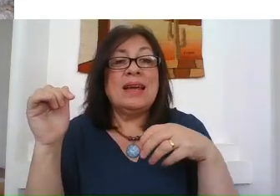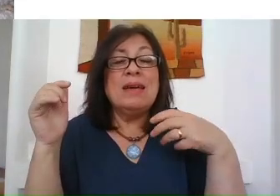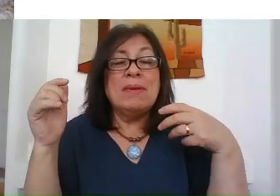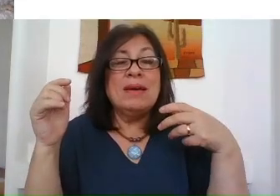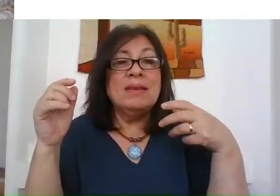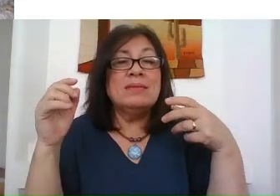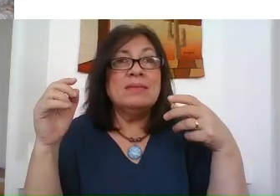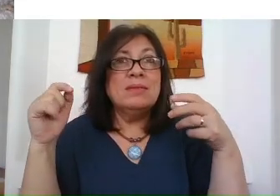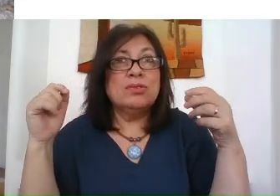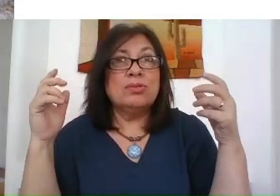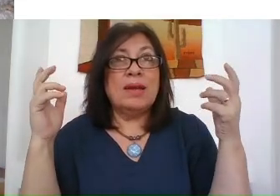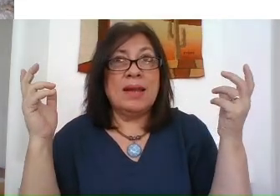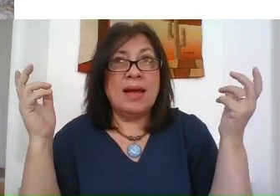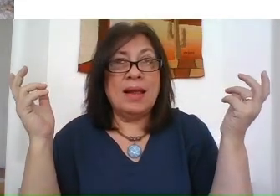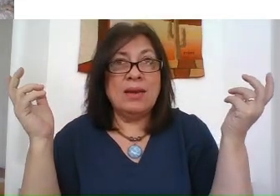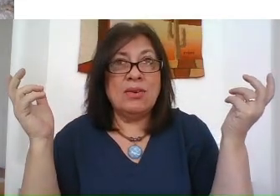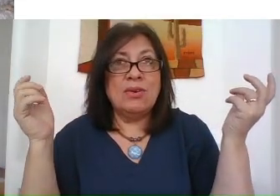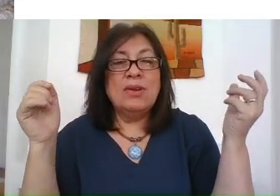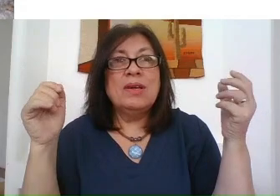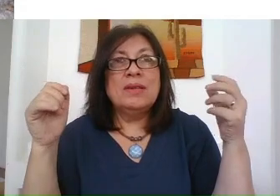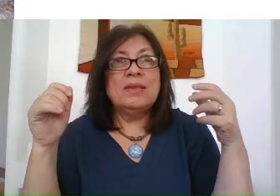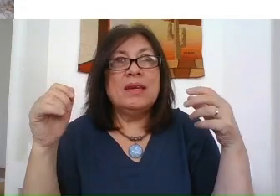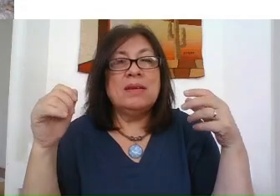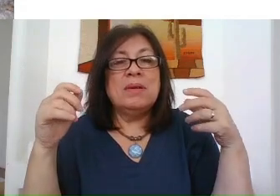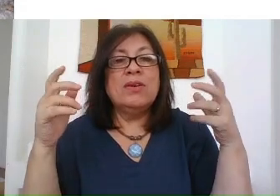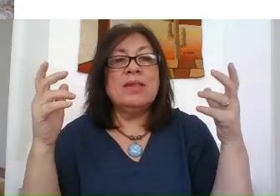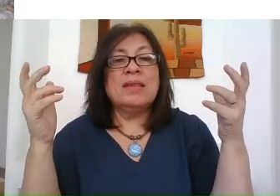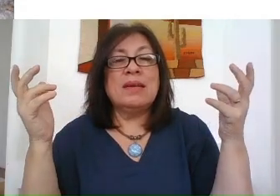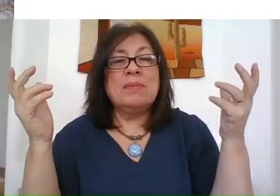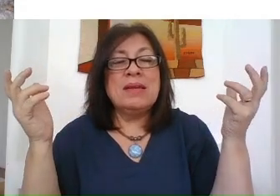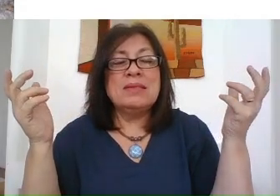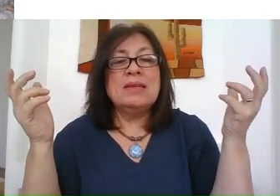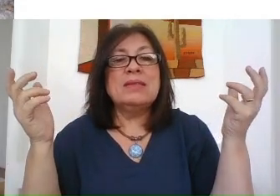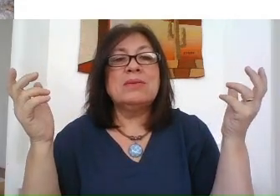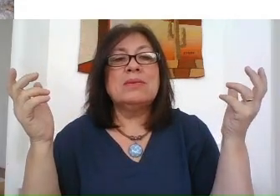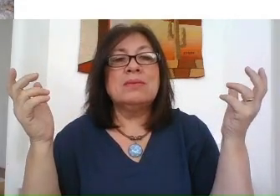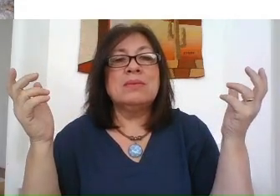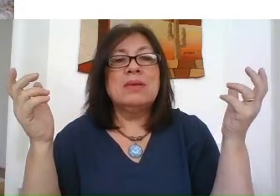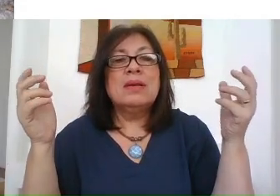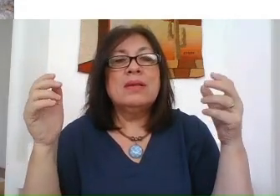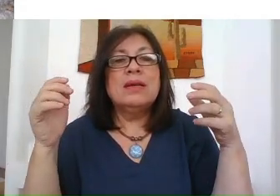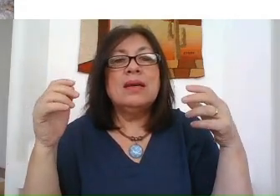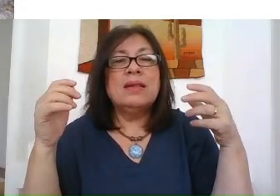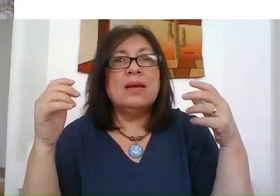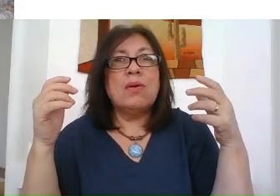asociación del esquema, suena algo, tiene menos de 3 meses,